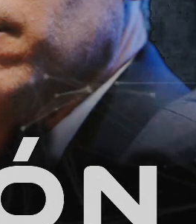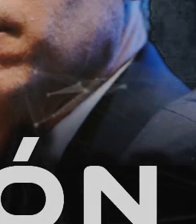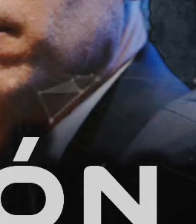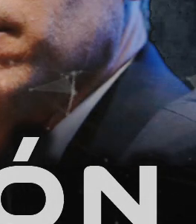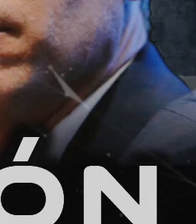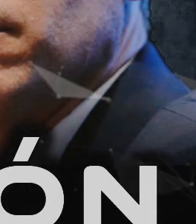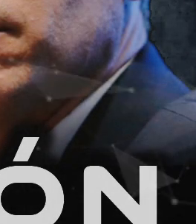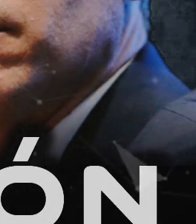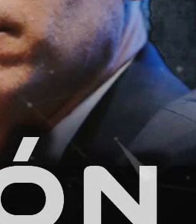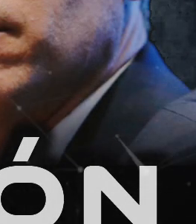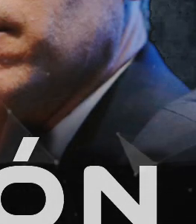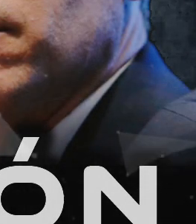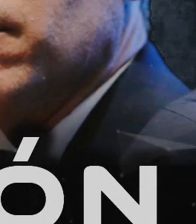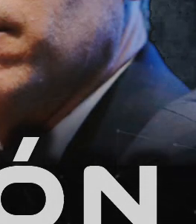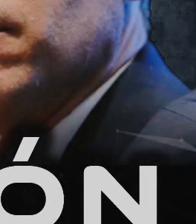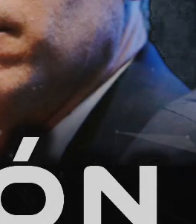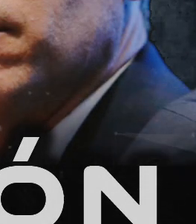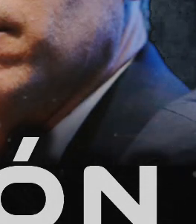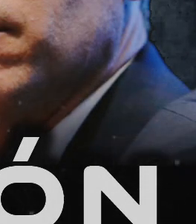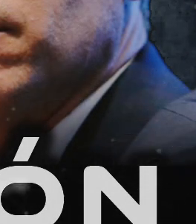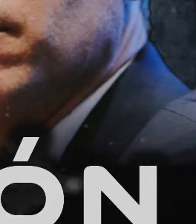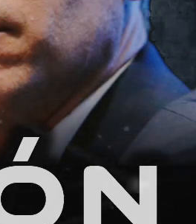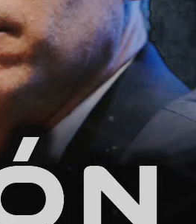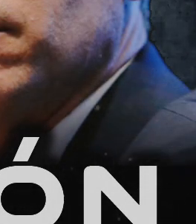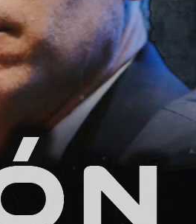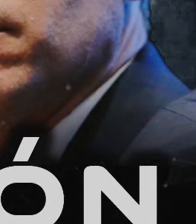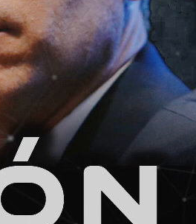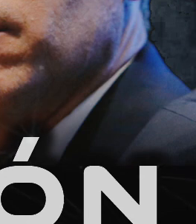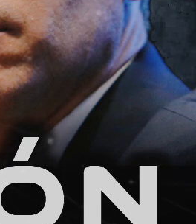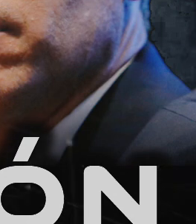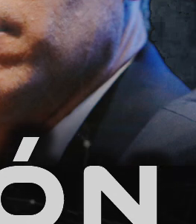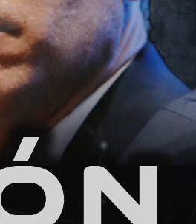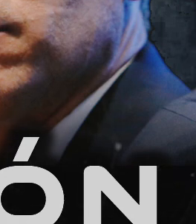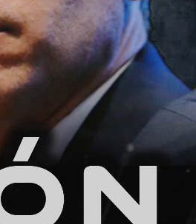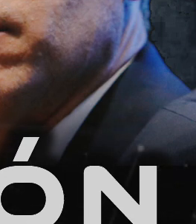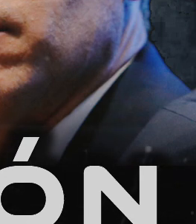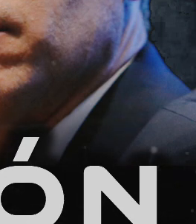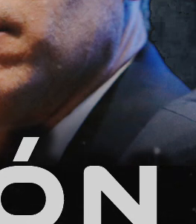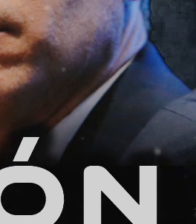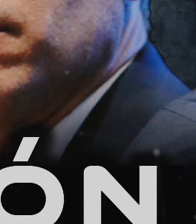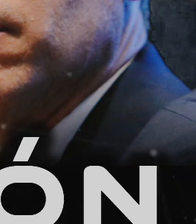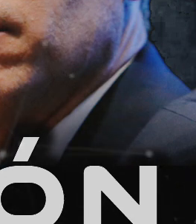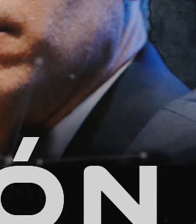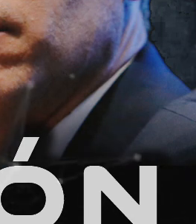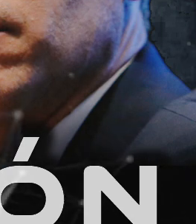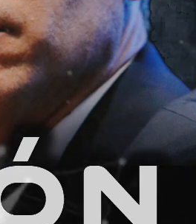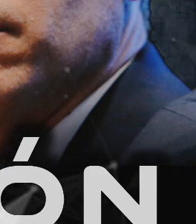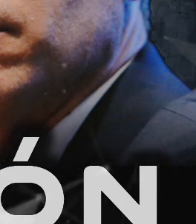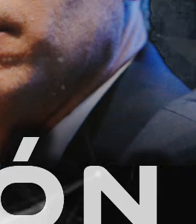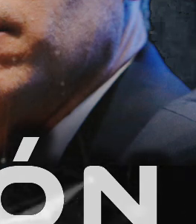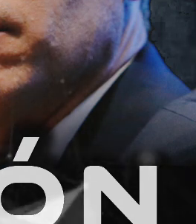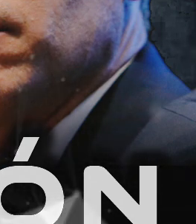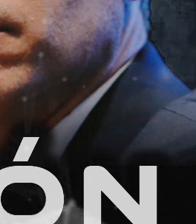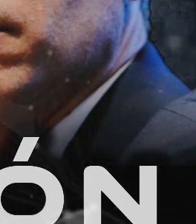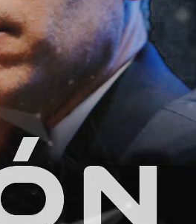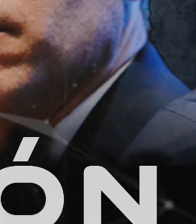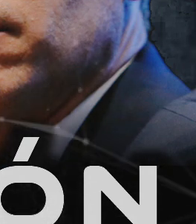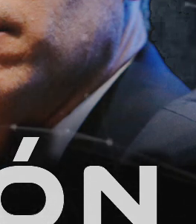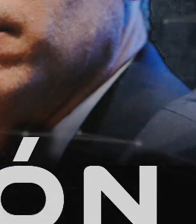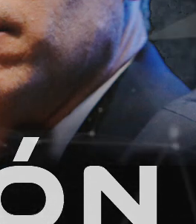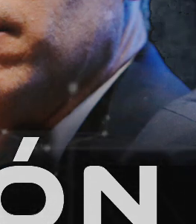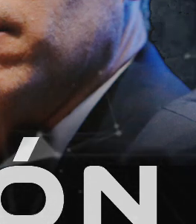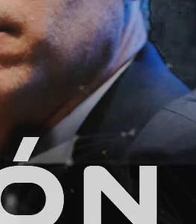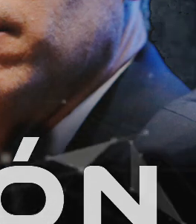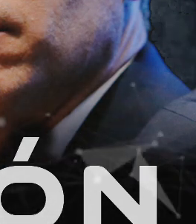mantente informado y visita nuestra cuenta de twitter y escucha a diario donde podrás encontrar notas destacadas y lo más reciente